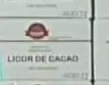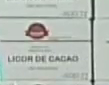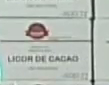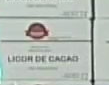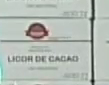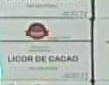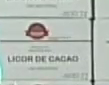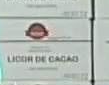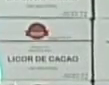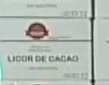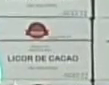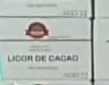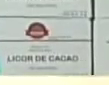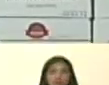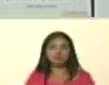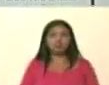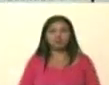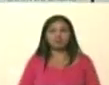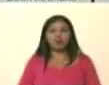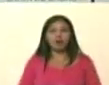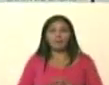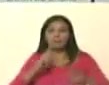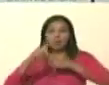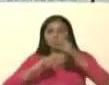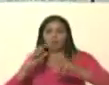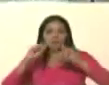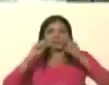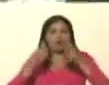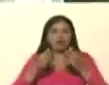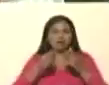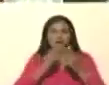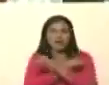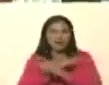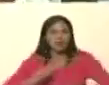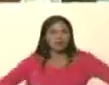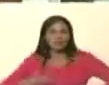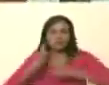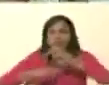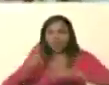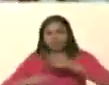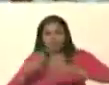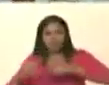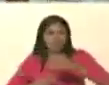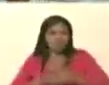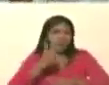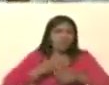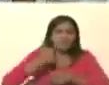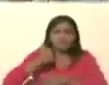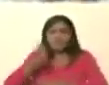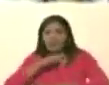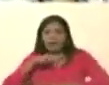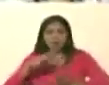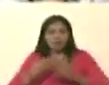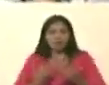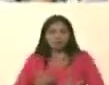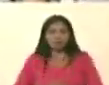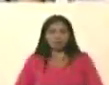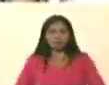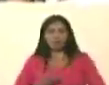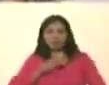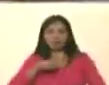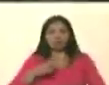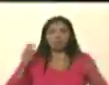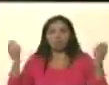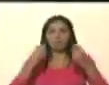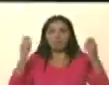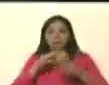productores de maíz en turín portuguesa producir producir miren producir nosotros impulsamos